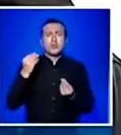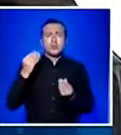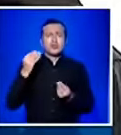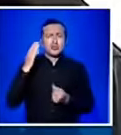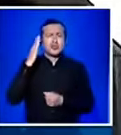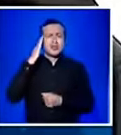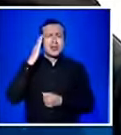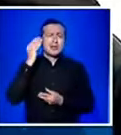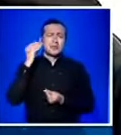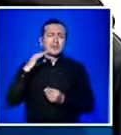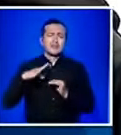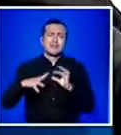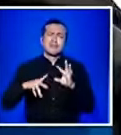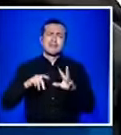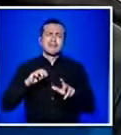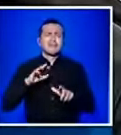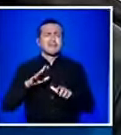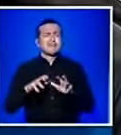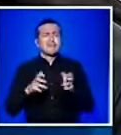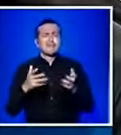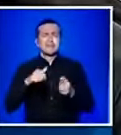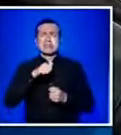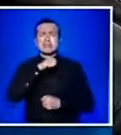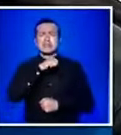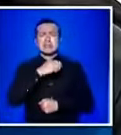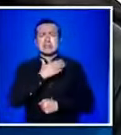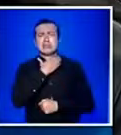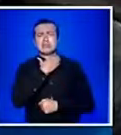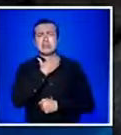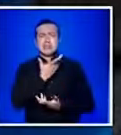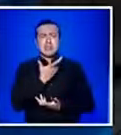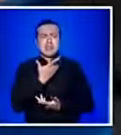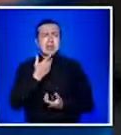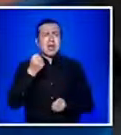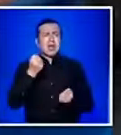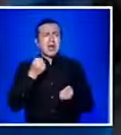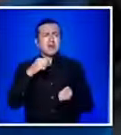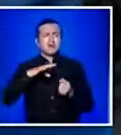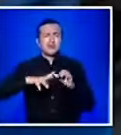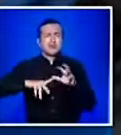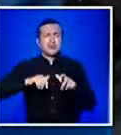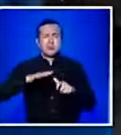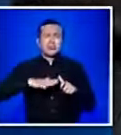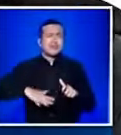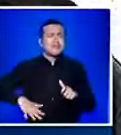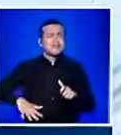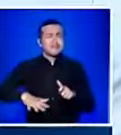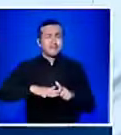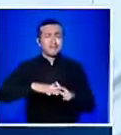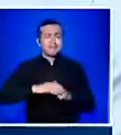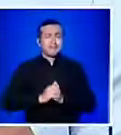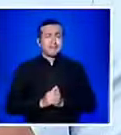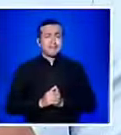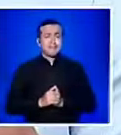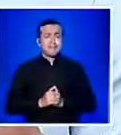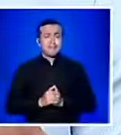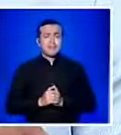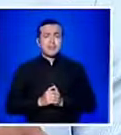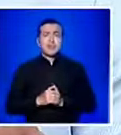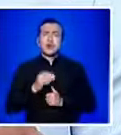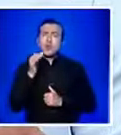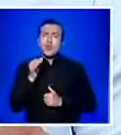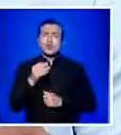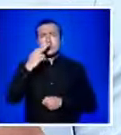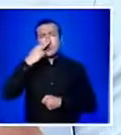de delitos, robos, secuestros a autos por toda la zona de aquí de Mirasierra. En la esquina, en la bomba